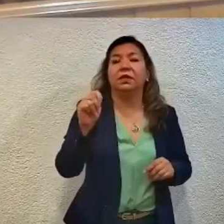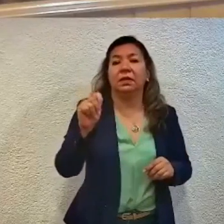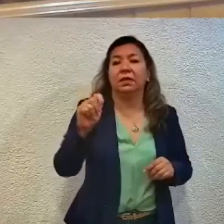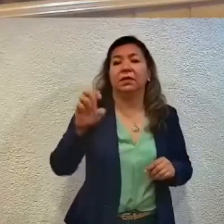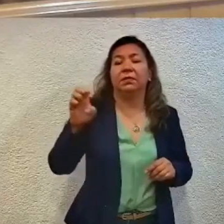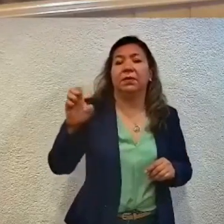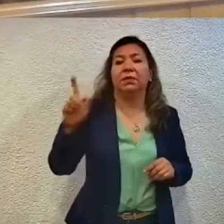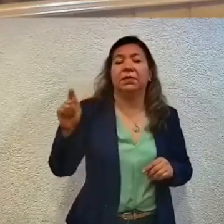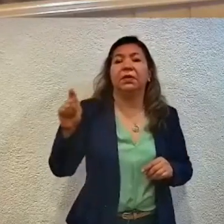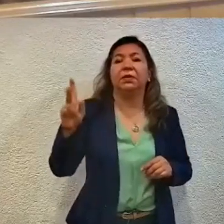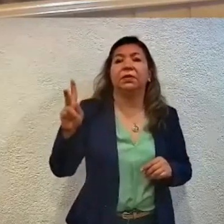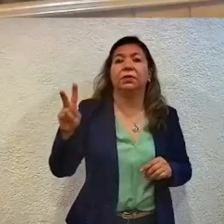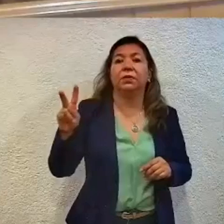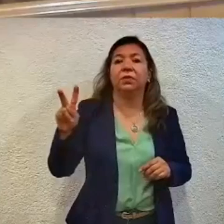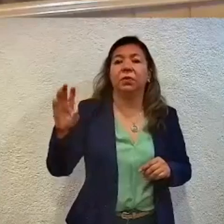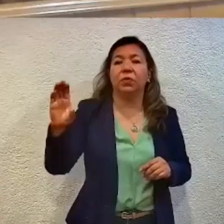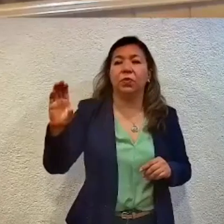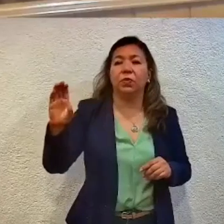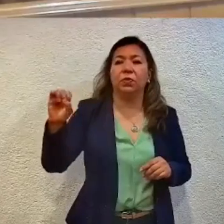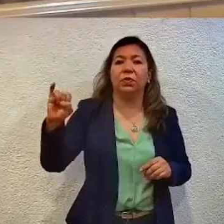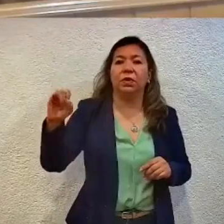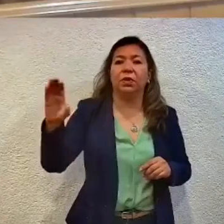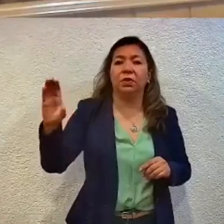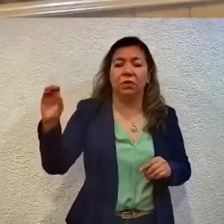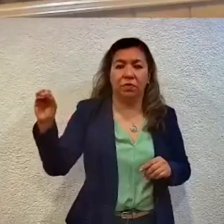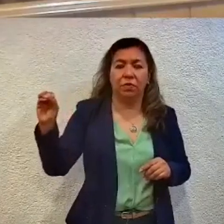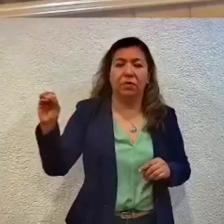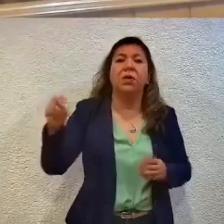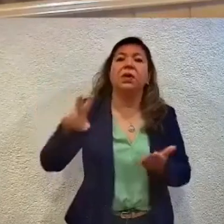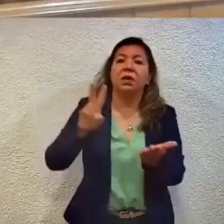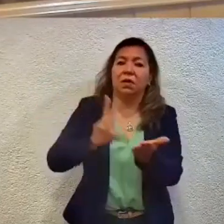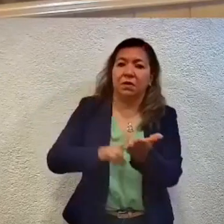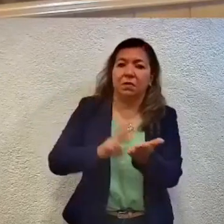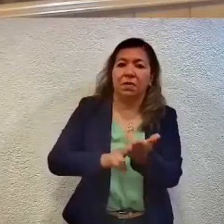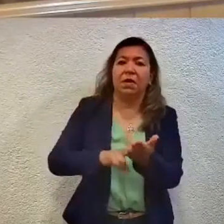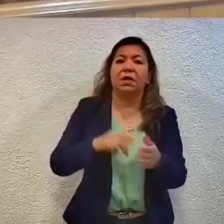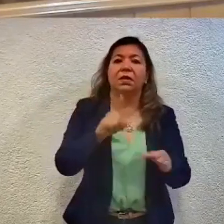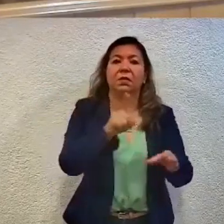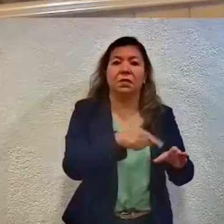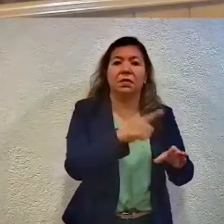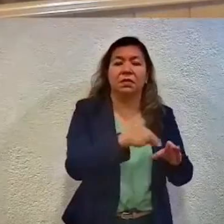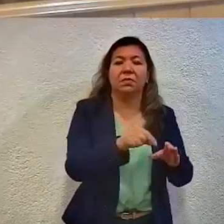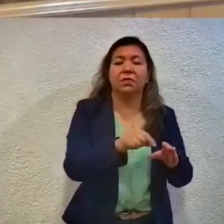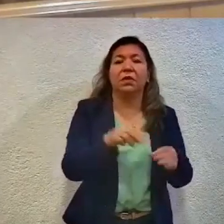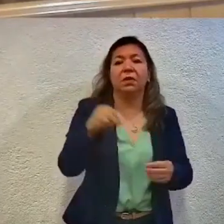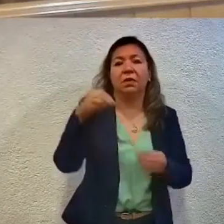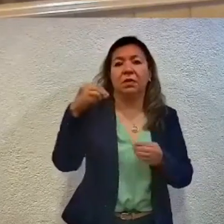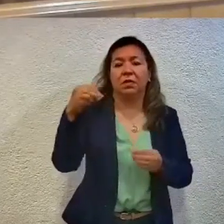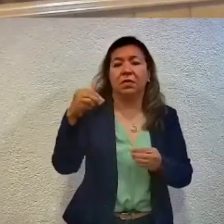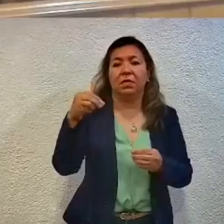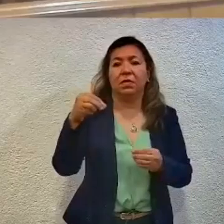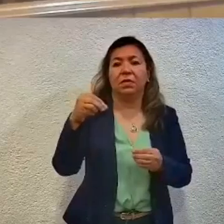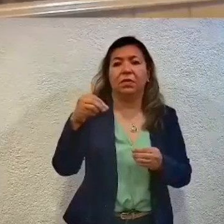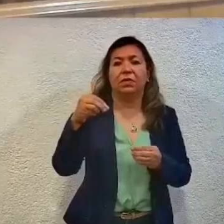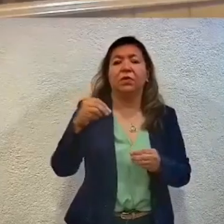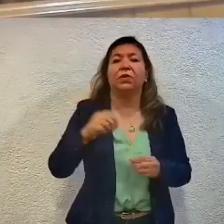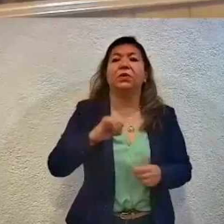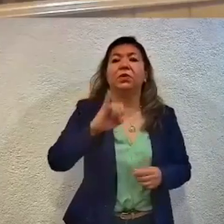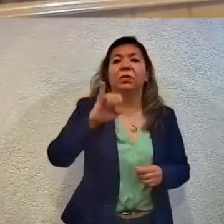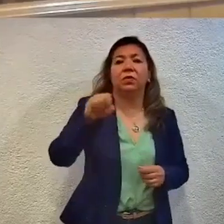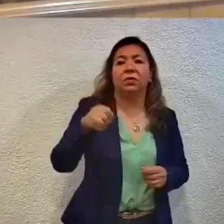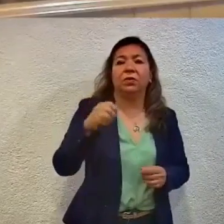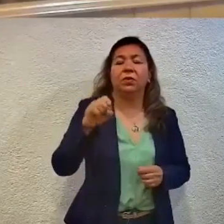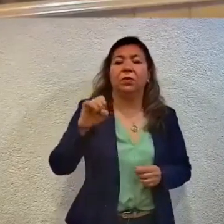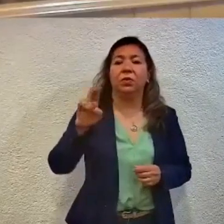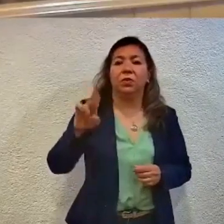Guerrero, así como la declaratoria de validez de la elección y la constancia de mayoría y validez expedida a favor del ciudadano Julio